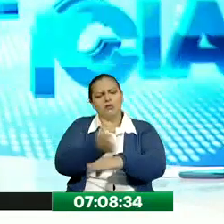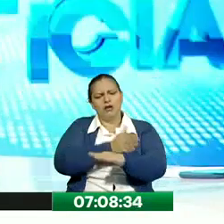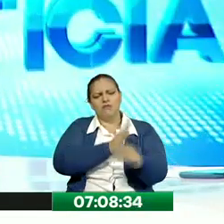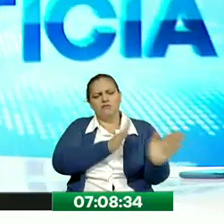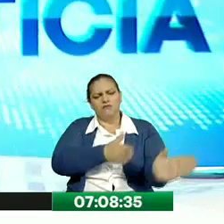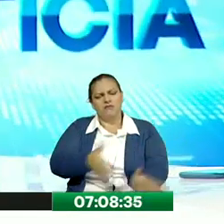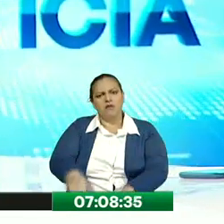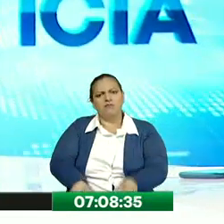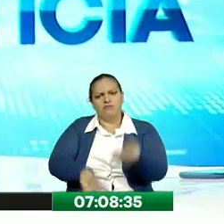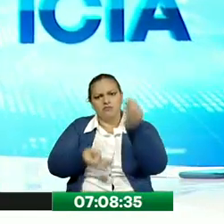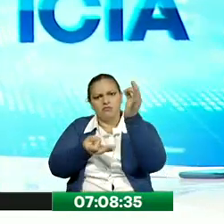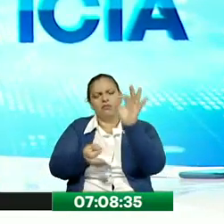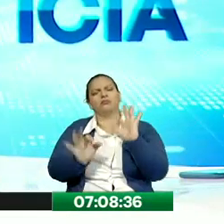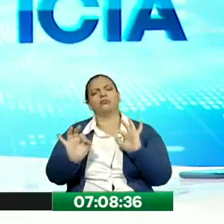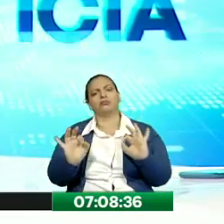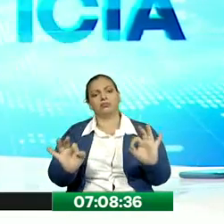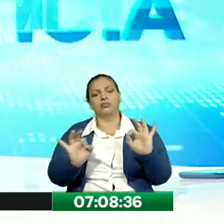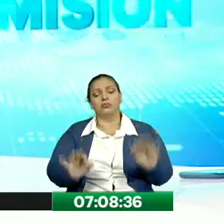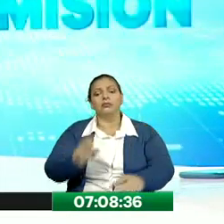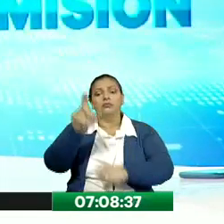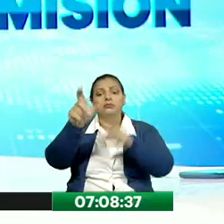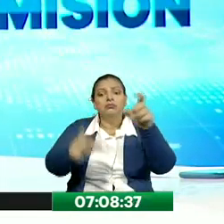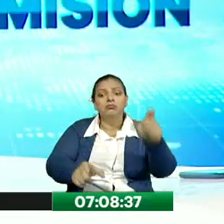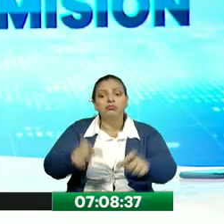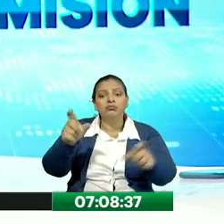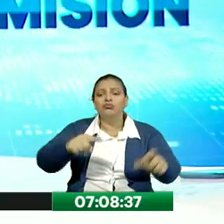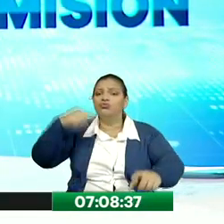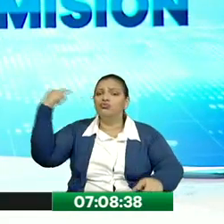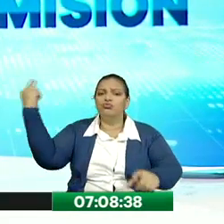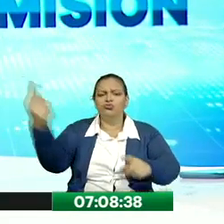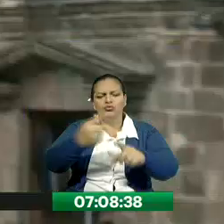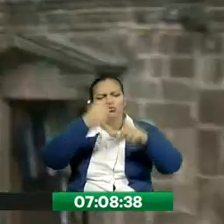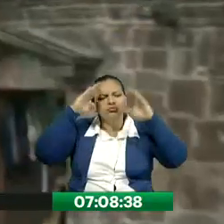ecuatorianos, especialmente a los más necesitados.